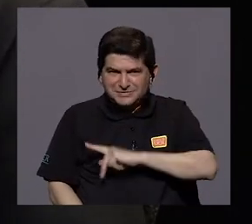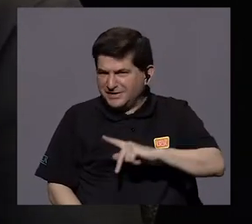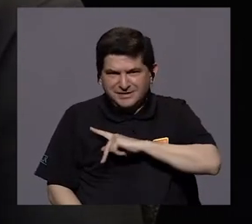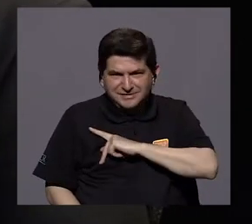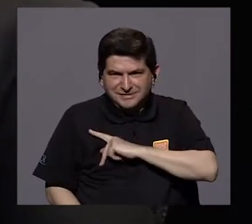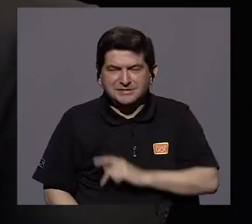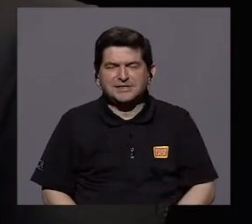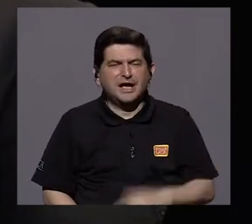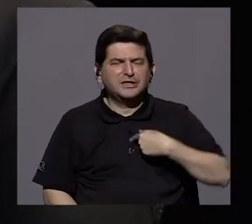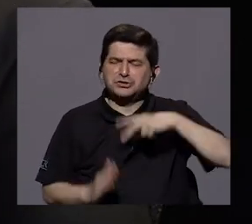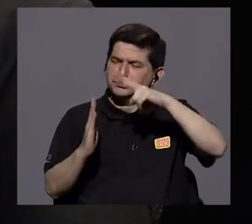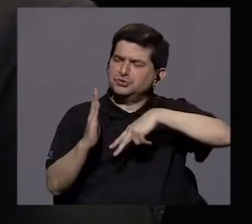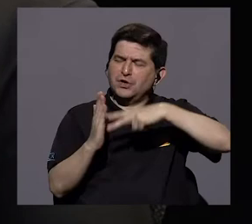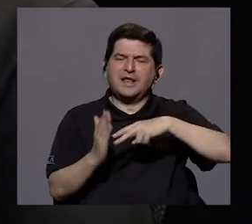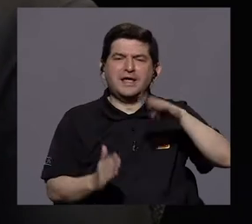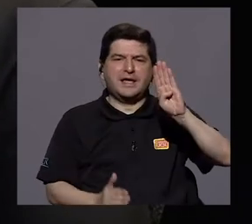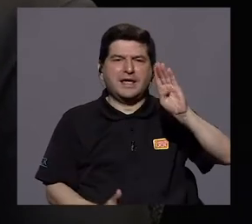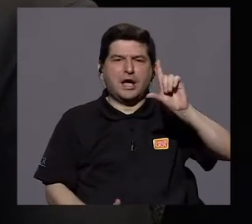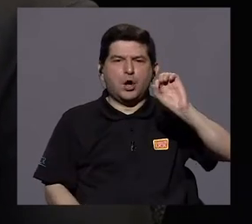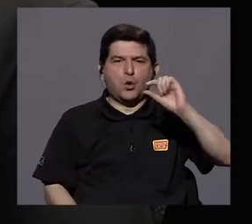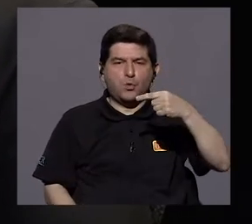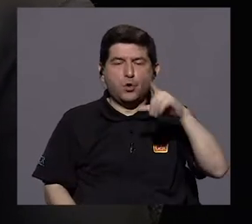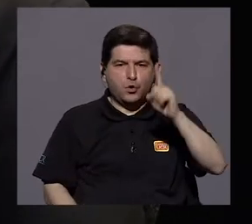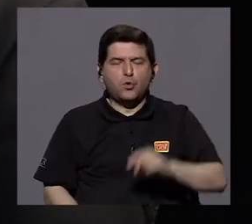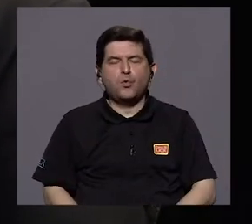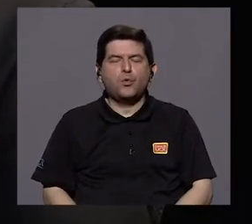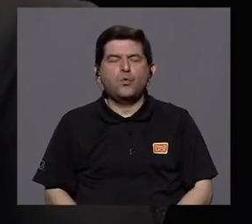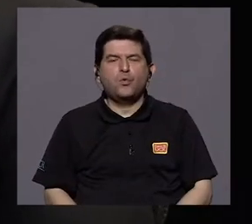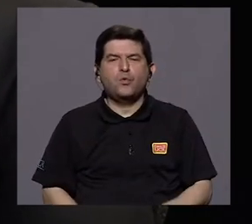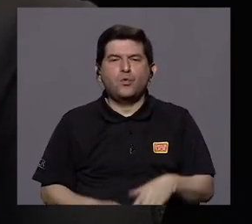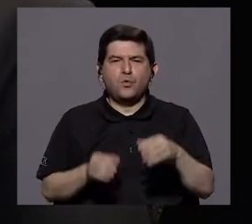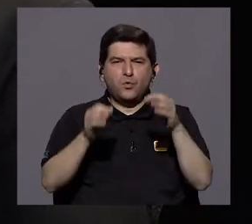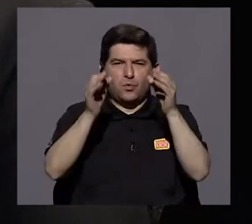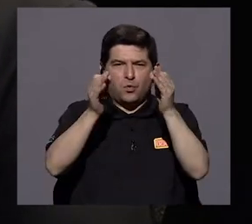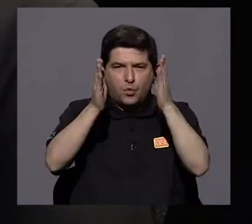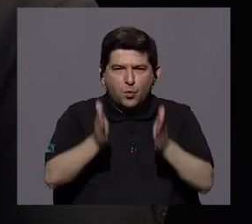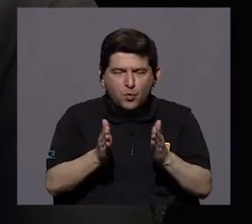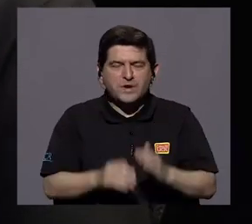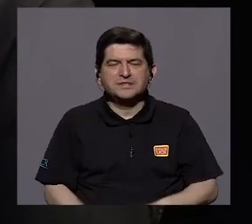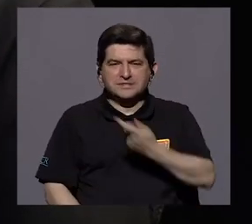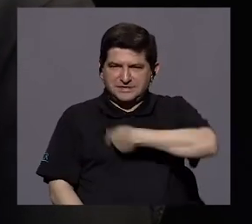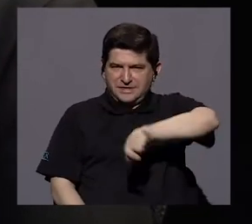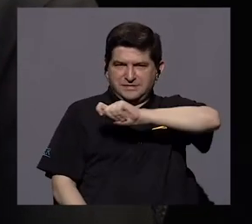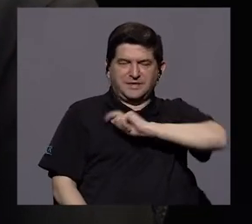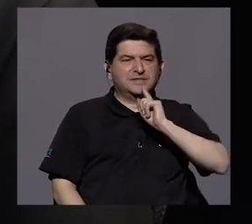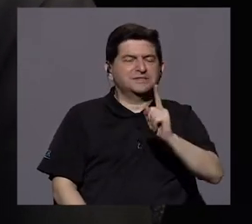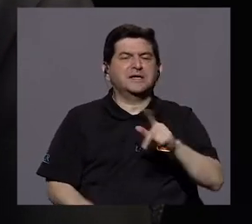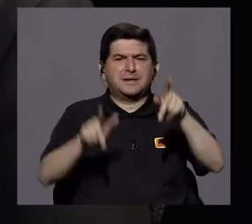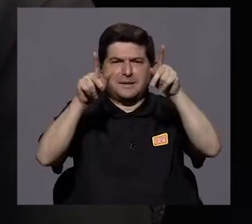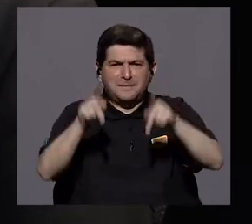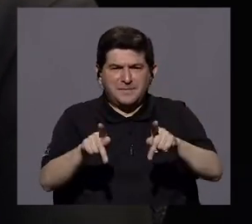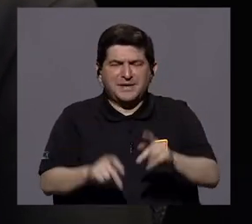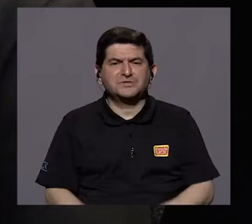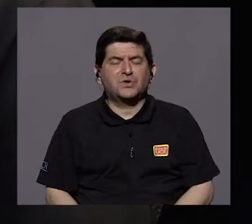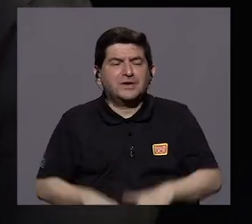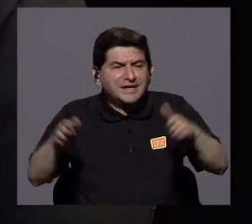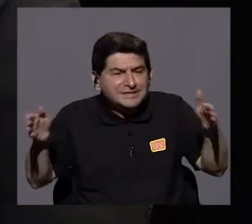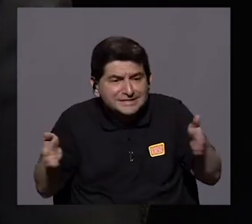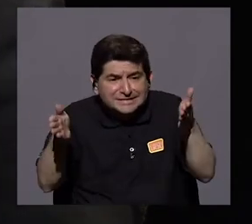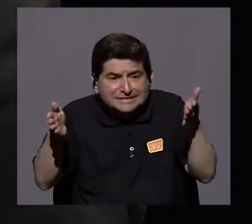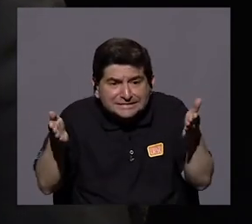otro día leía un blog en donde un jurista europeo español decía, pero es que nosotros las personas más